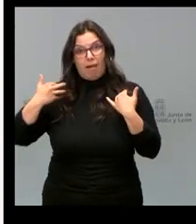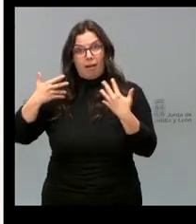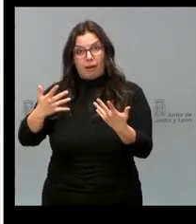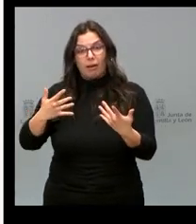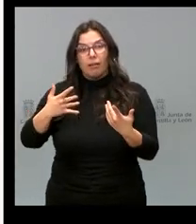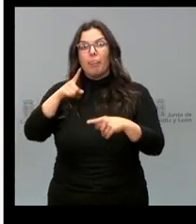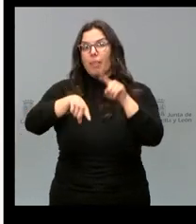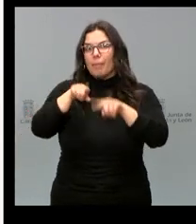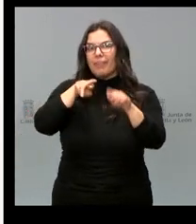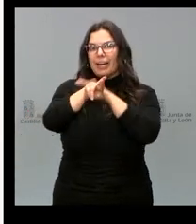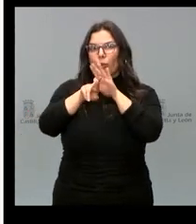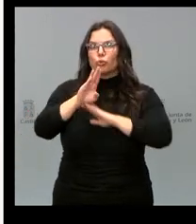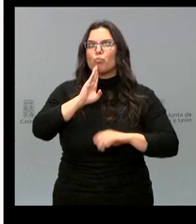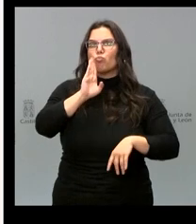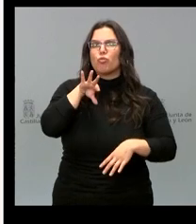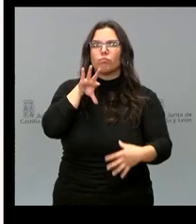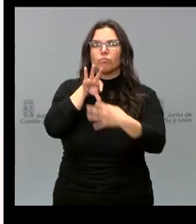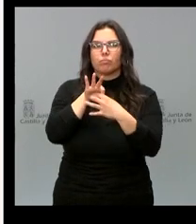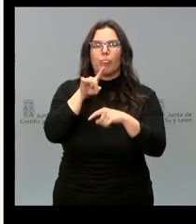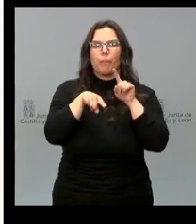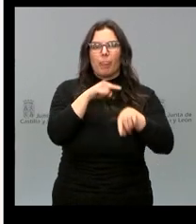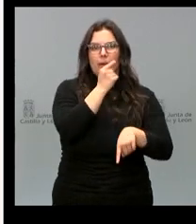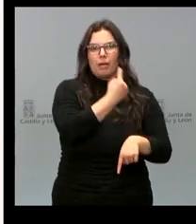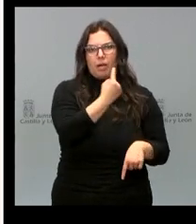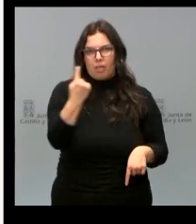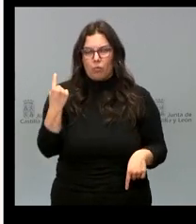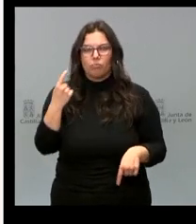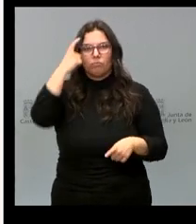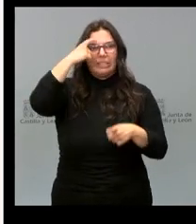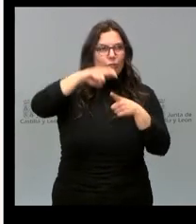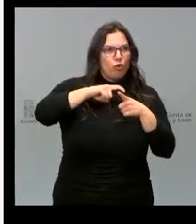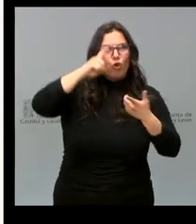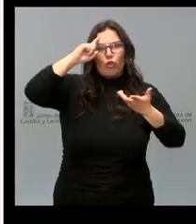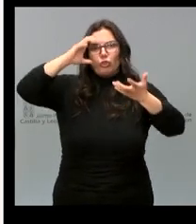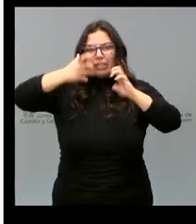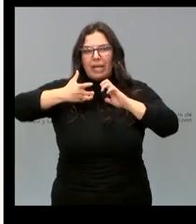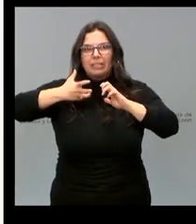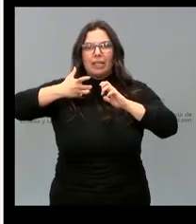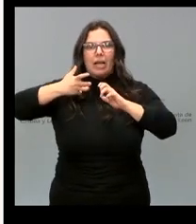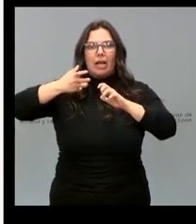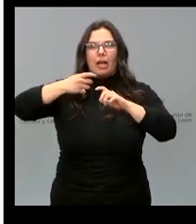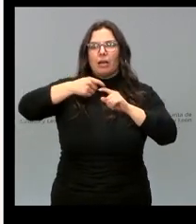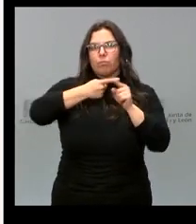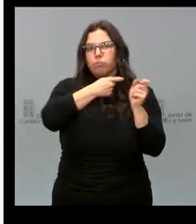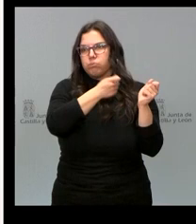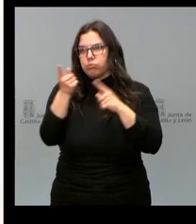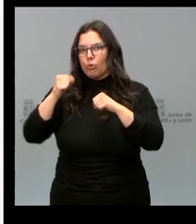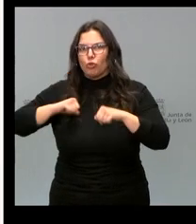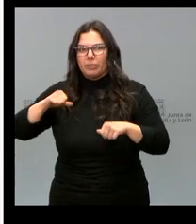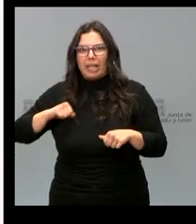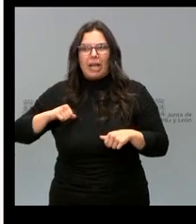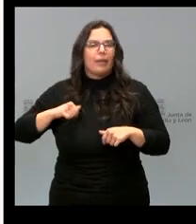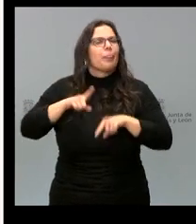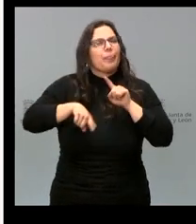al recurso más adecuado en cada momento. Psicología, psiquiatría, ingreso, intervención, en fin, lo